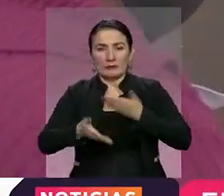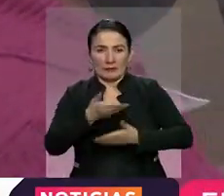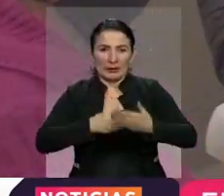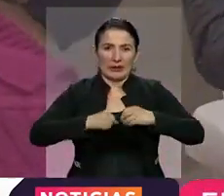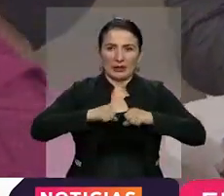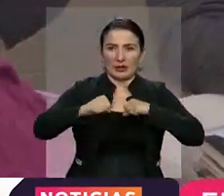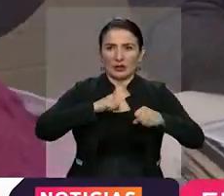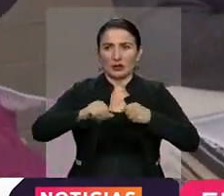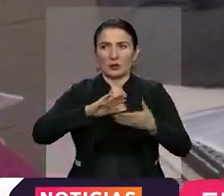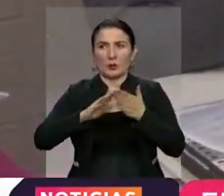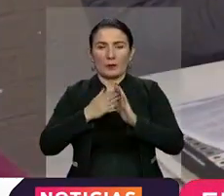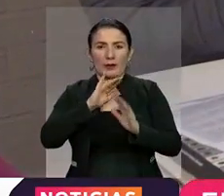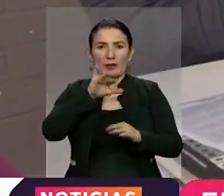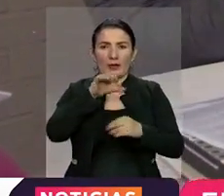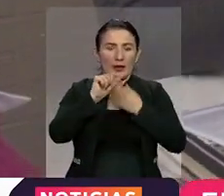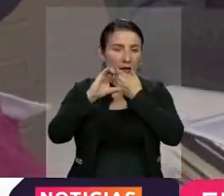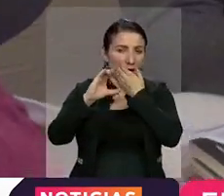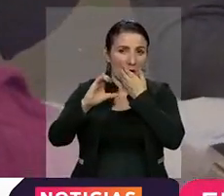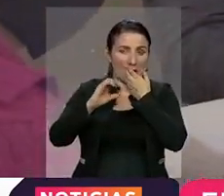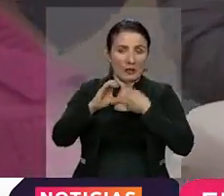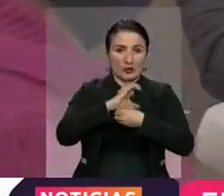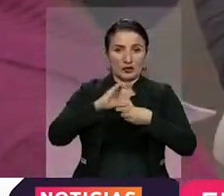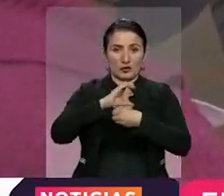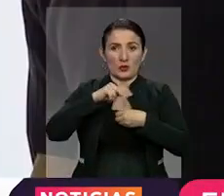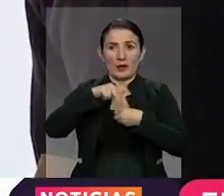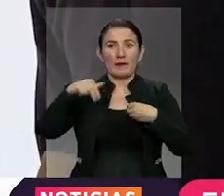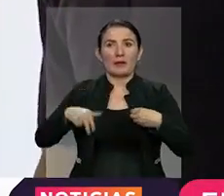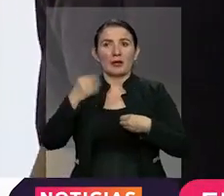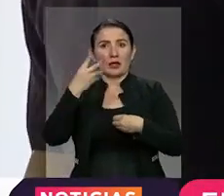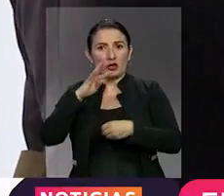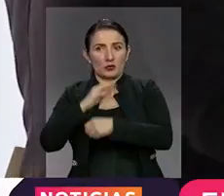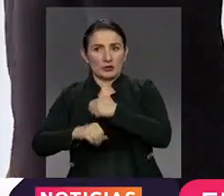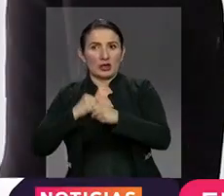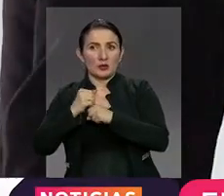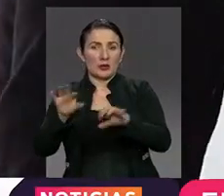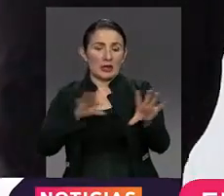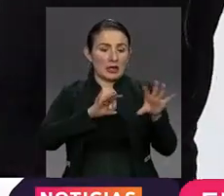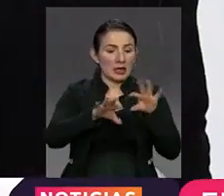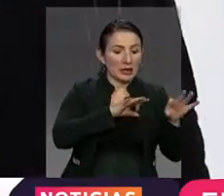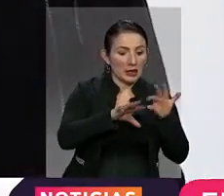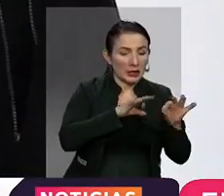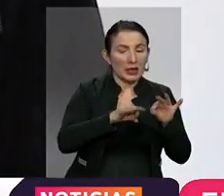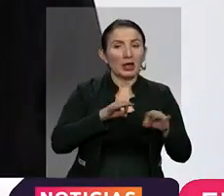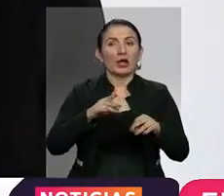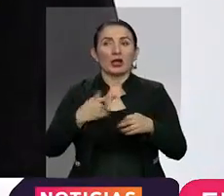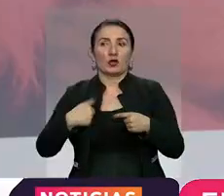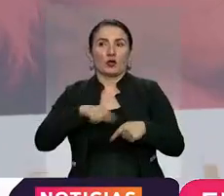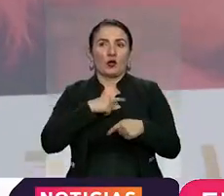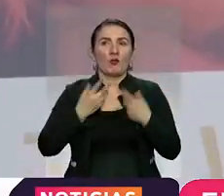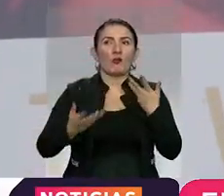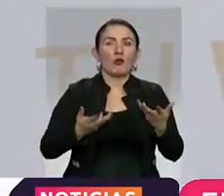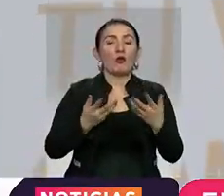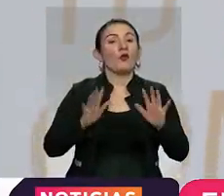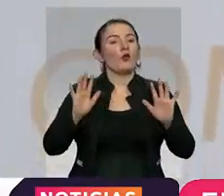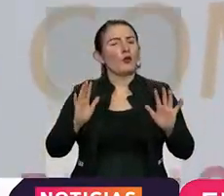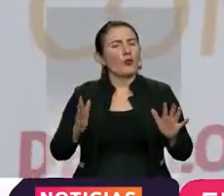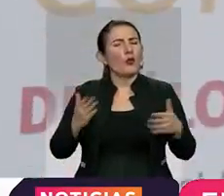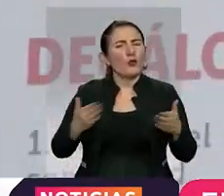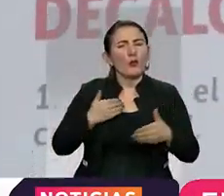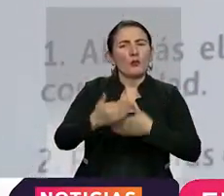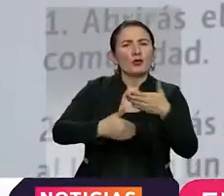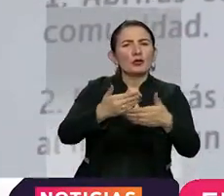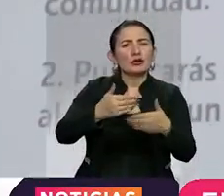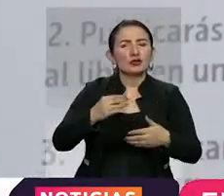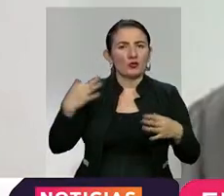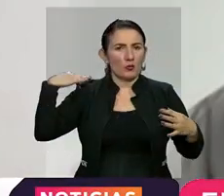de Acción Comunal JAC. Ciudadanos desde los 14 años pueden elegir y ser elegidos bajo ciertas condiciones. Pero, ¿cómo es el proceso